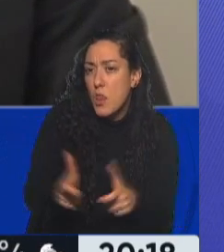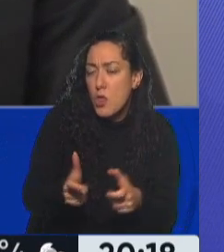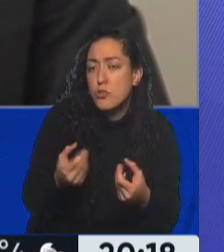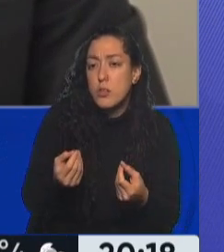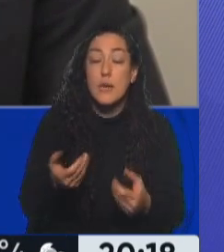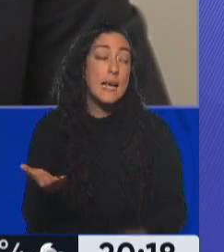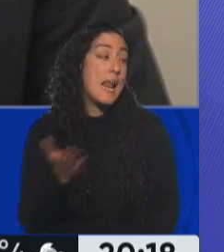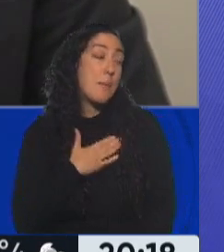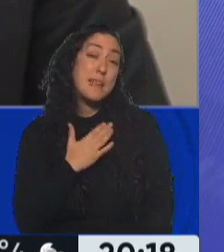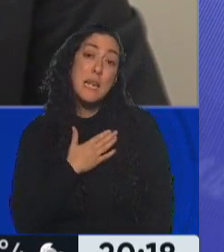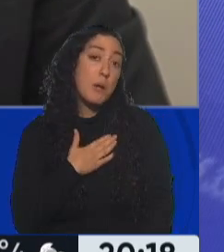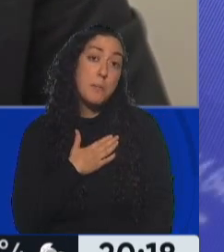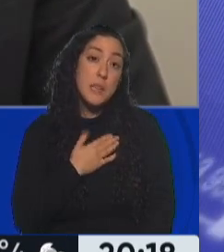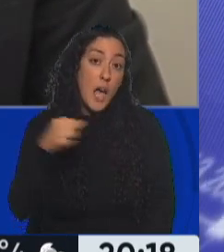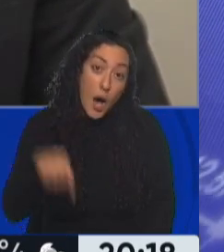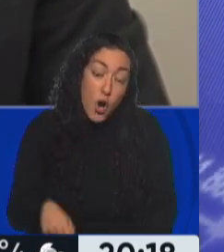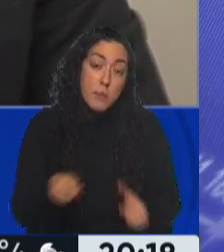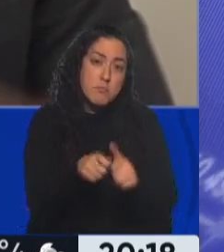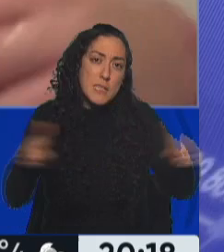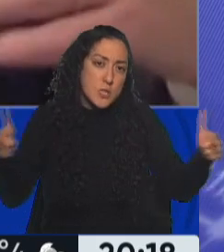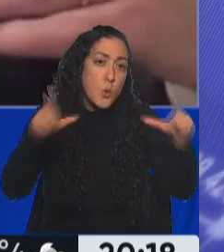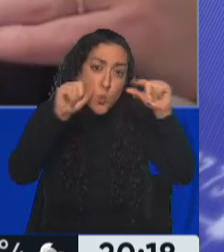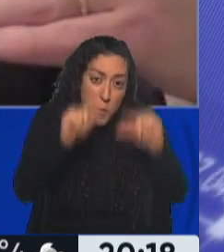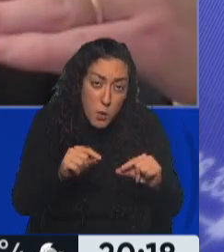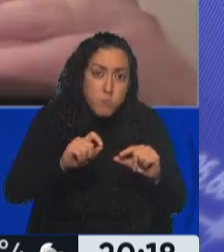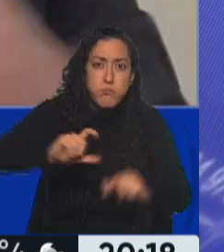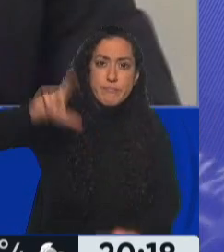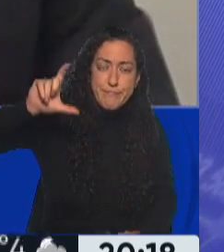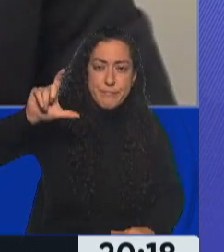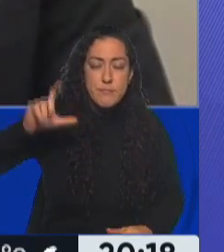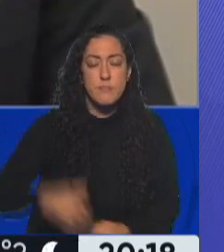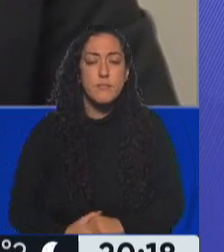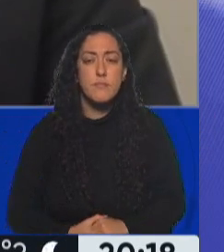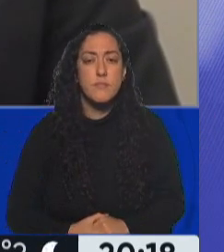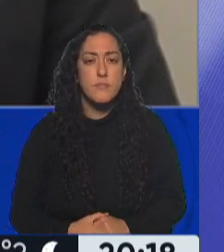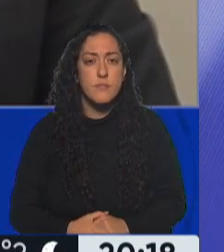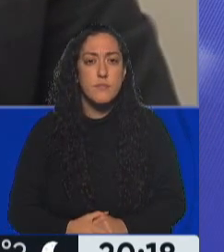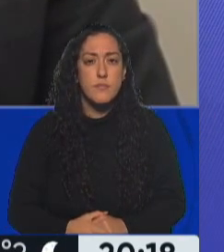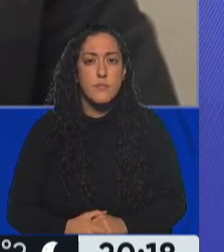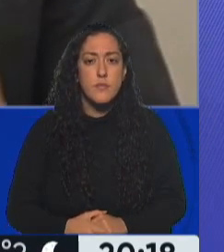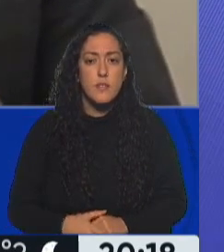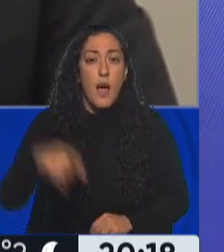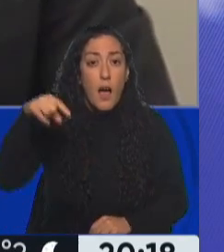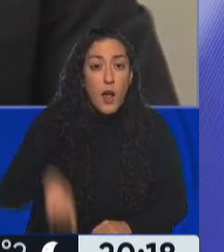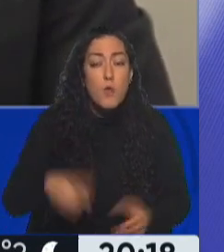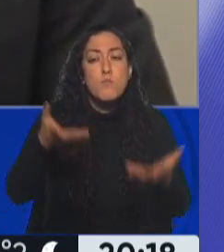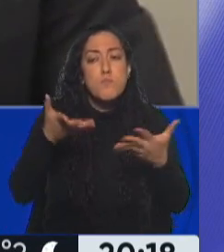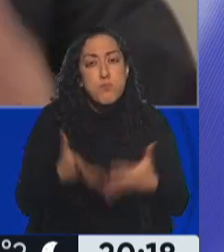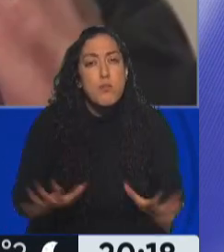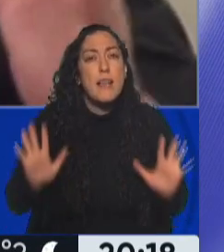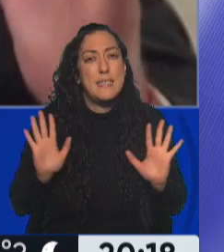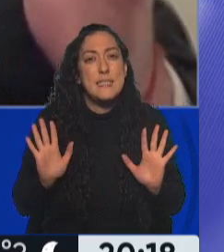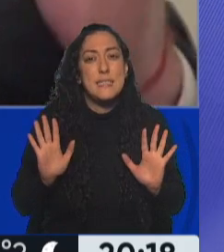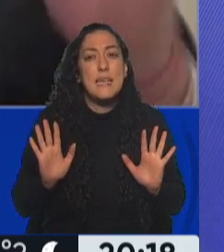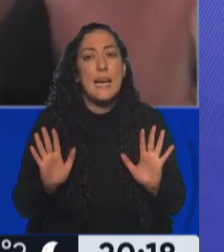No, lamentablemente tenemos más casos. Cuando vemos las estadísticas, lo que vemos viendo es una proyección en aumento. Acá puede haber un sesgo en donde antes